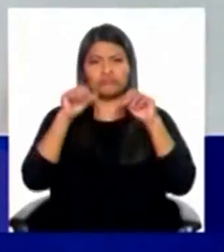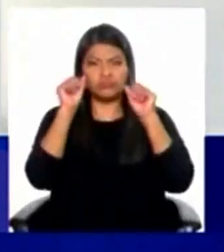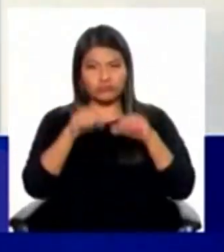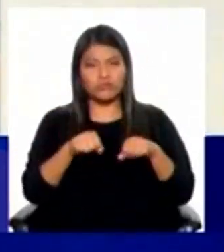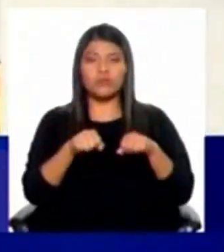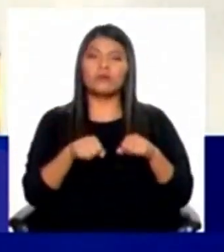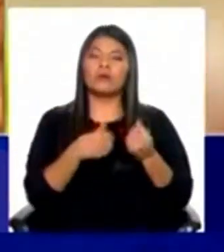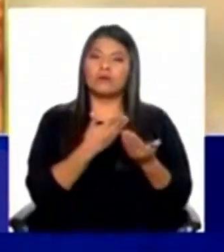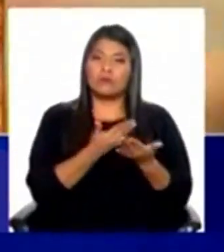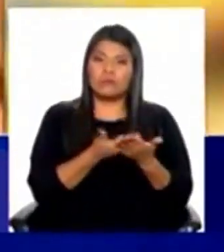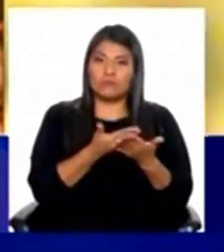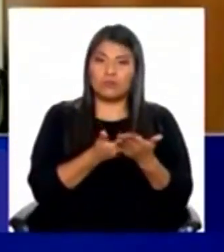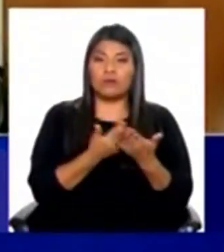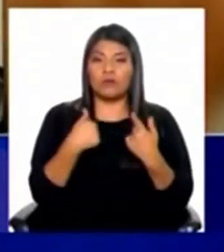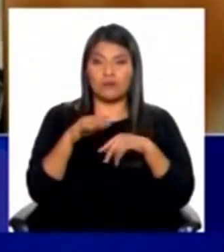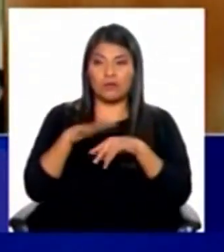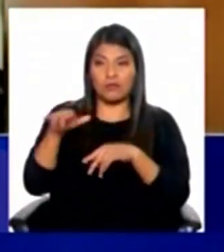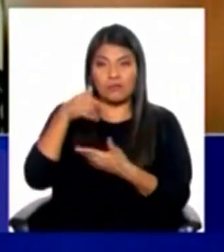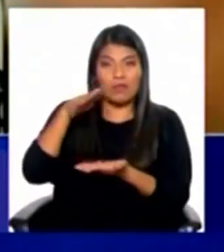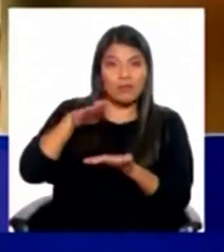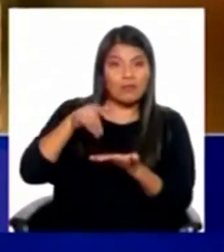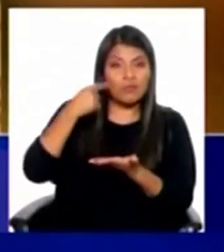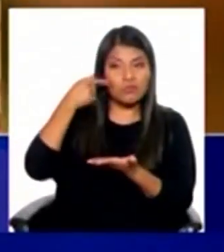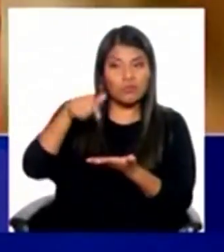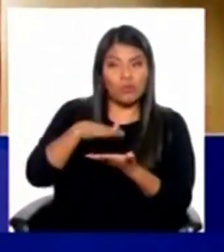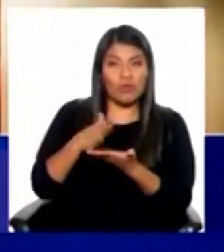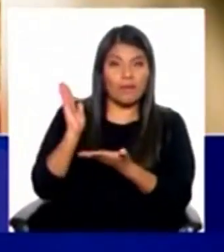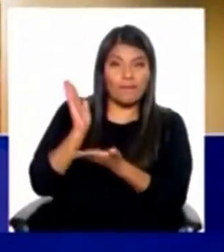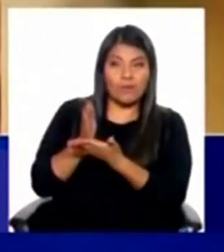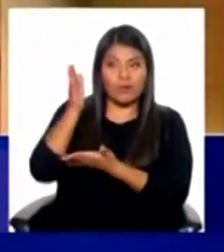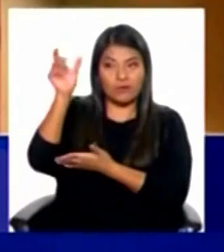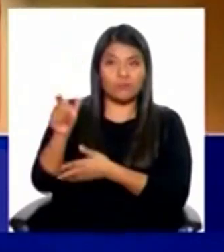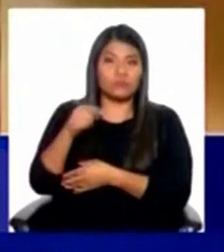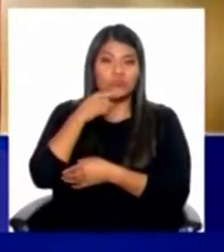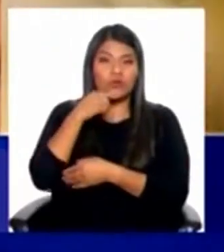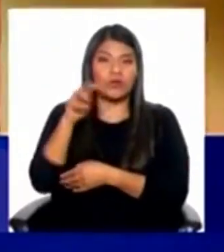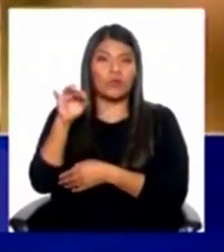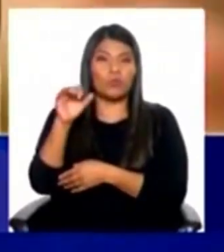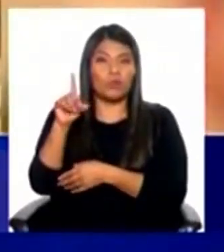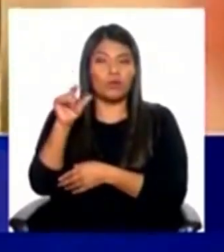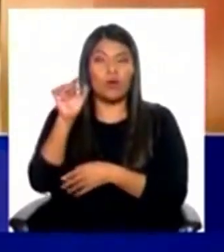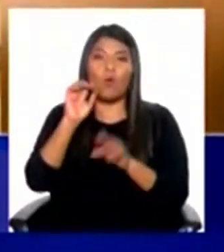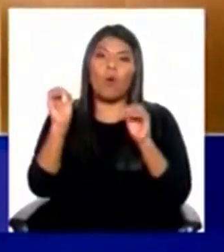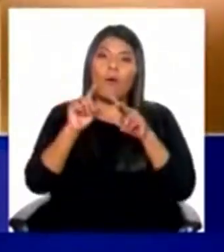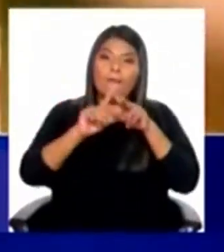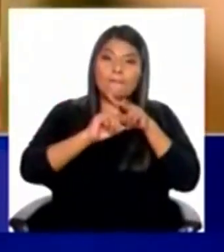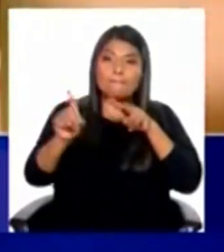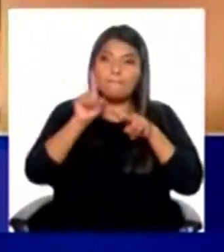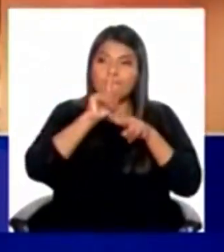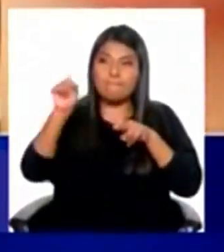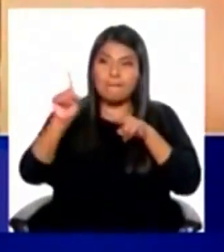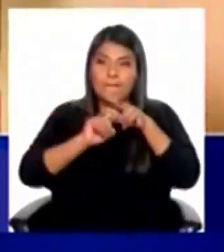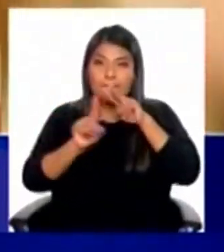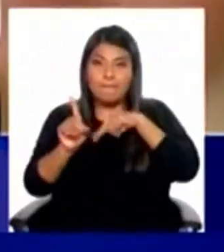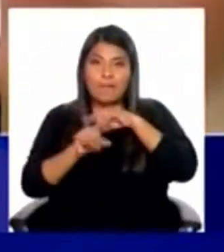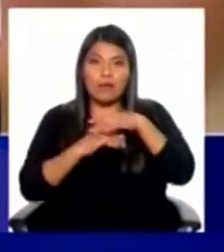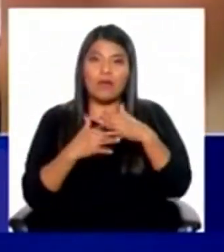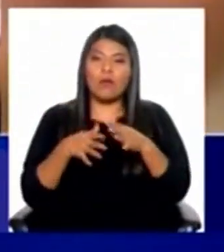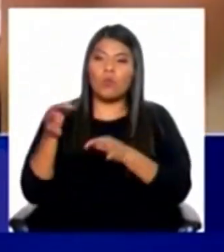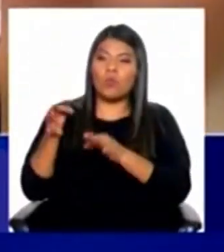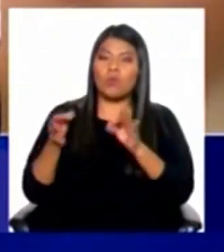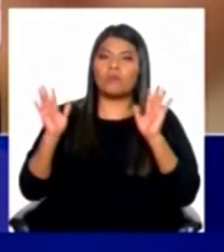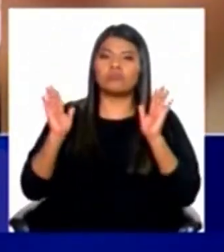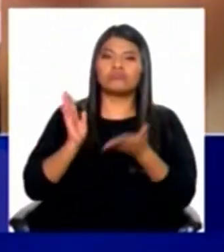para probar eventualmente el delito, sino además para sustentar, por ejemplo, el peligro de fuga o el peligro de obstrucción a la